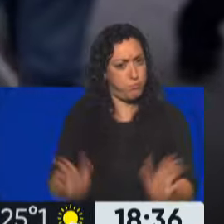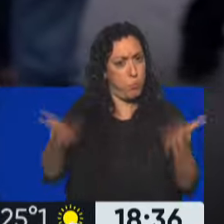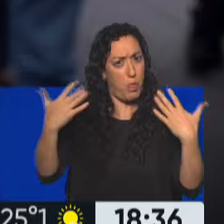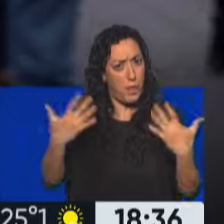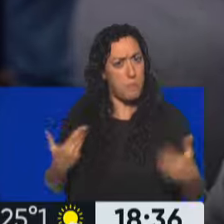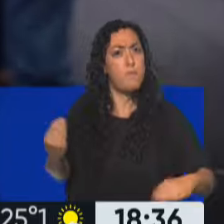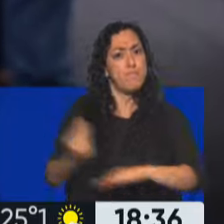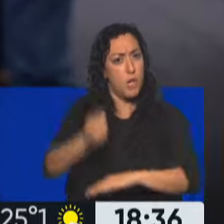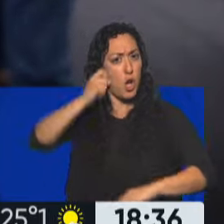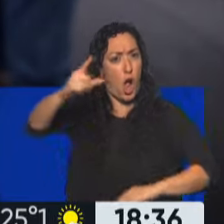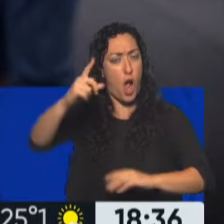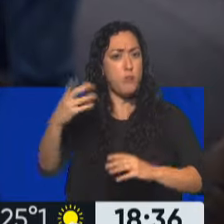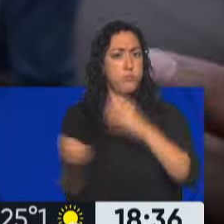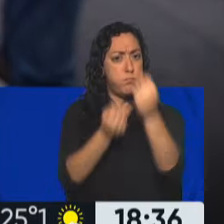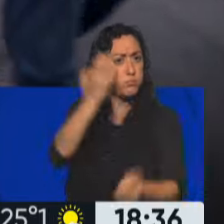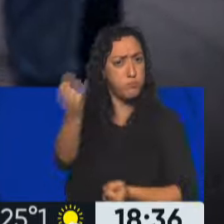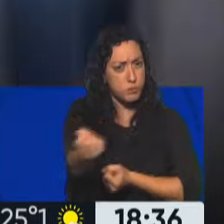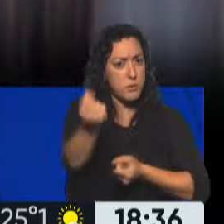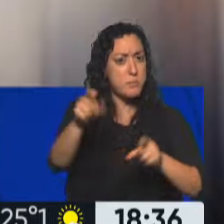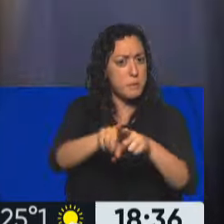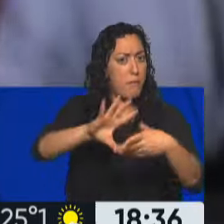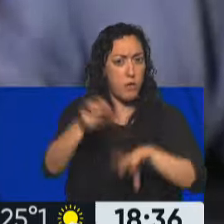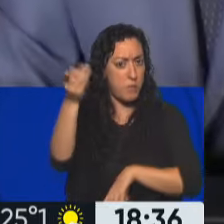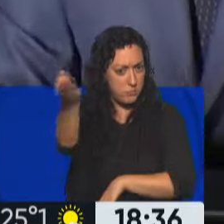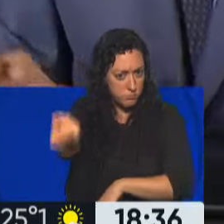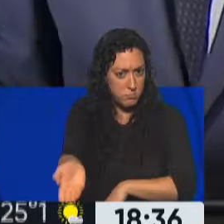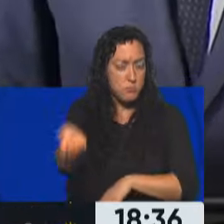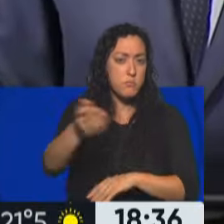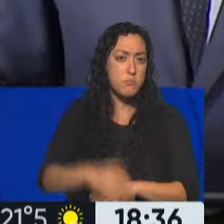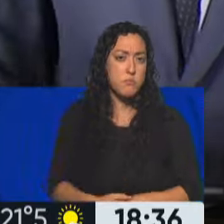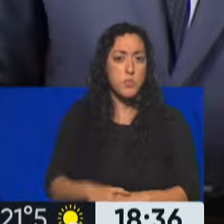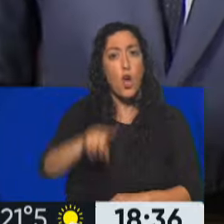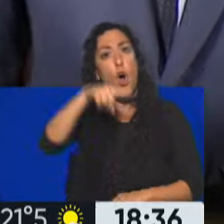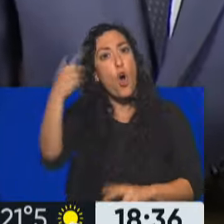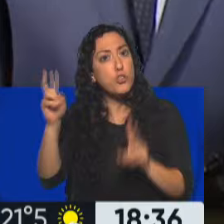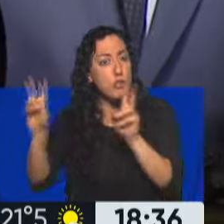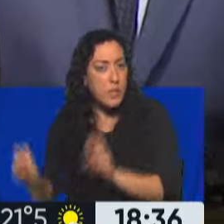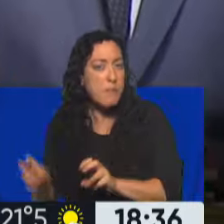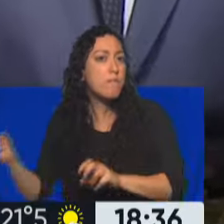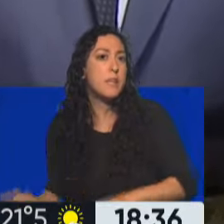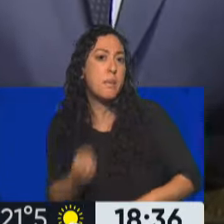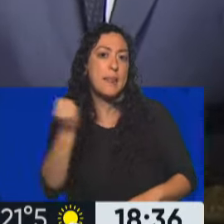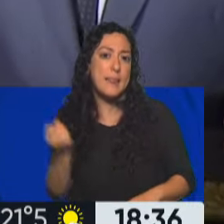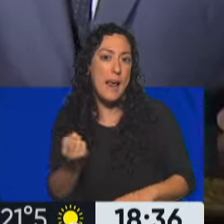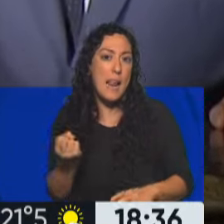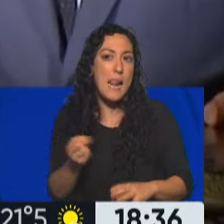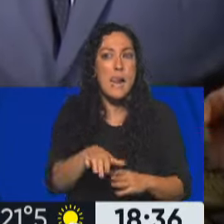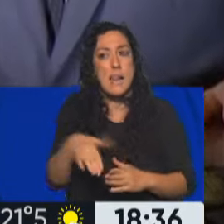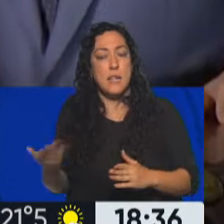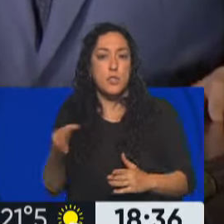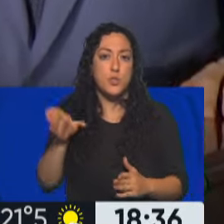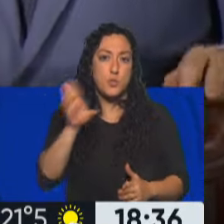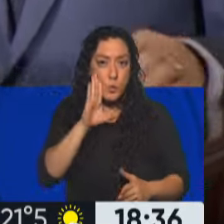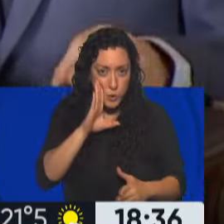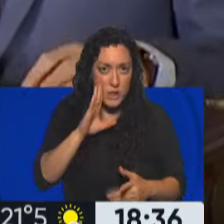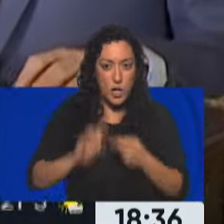llegar a estar lugar donde ella ocupa. Otro tema clave será la relación con su vecino Estados Unidos, con quien